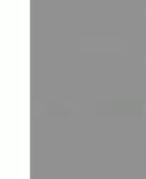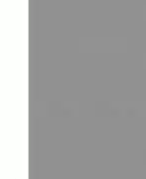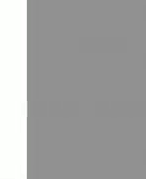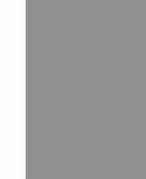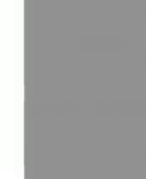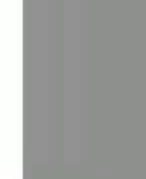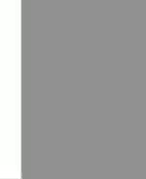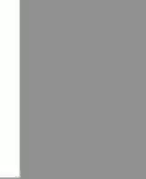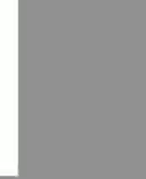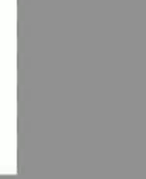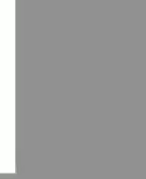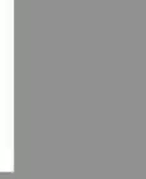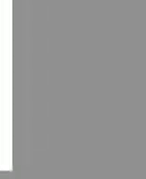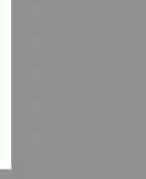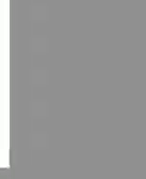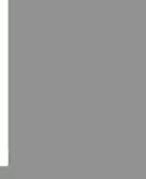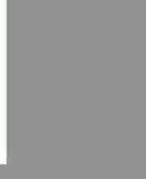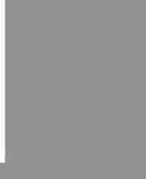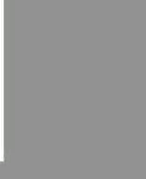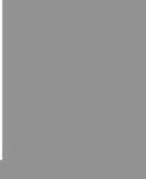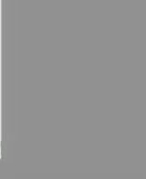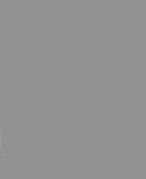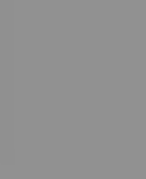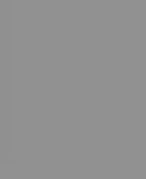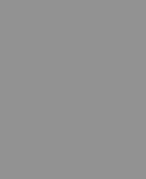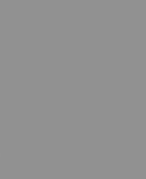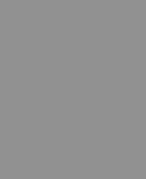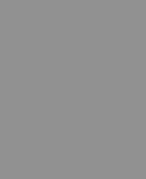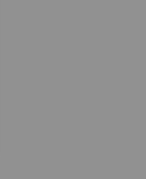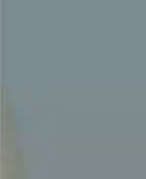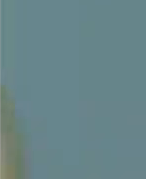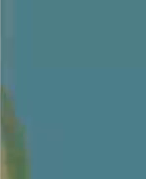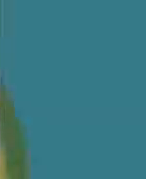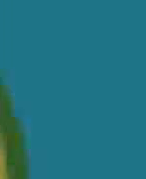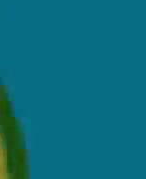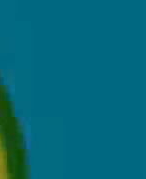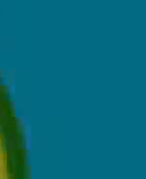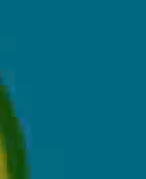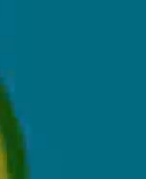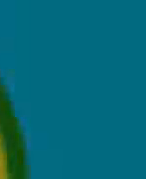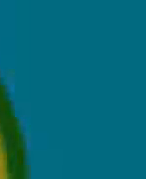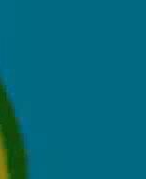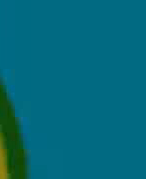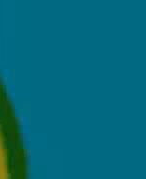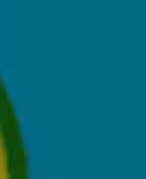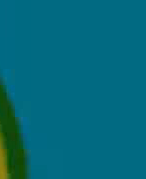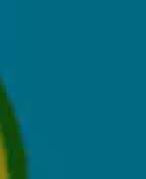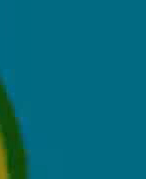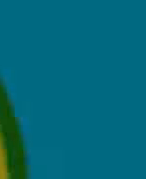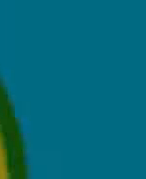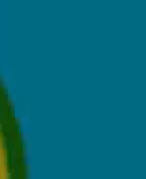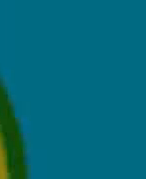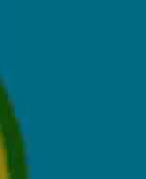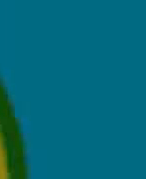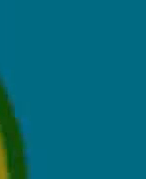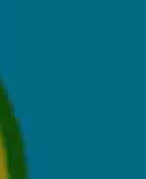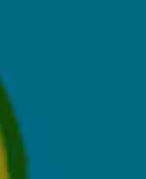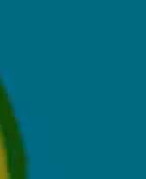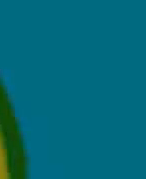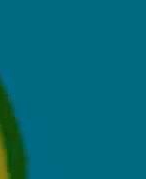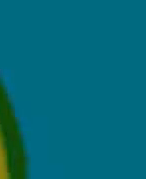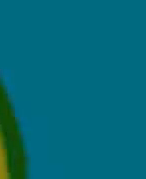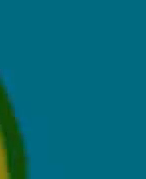grave acto de injerencia que tiene objetivos políticos y de desestabilización del orden interno en Cuba. Rodríguez Parrilla también agradeció